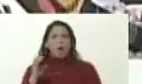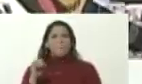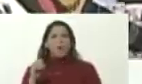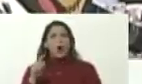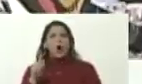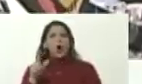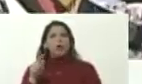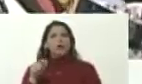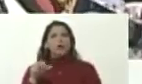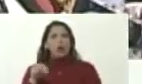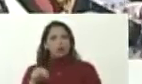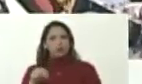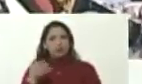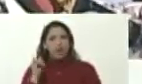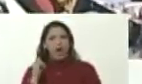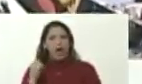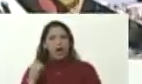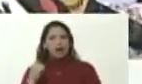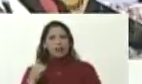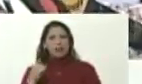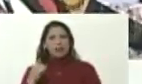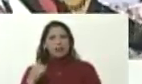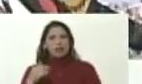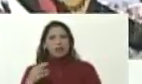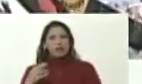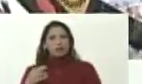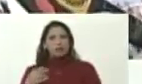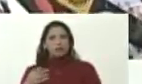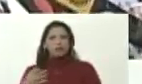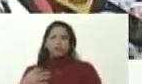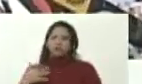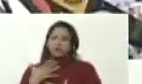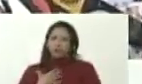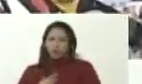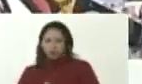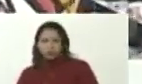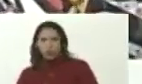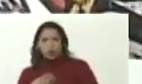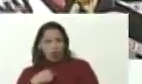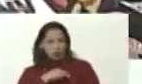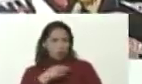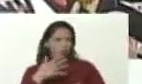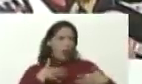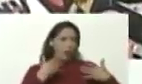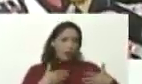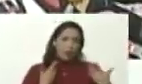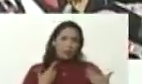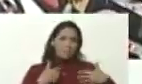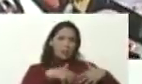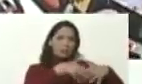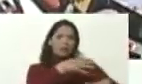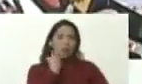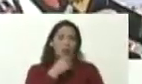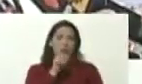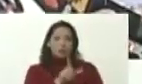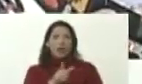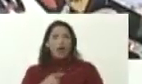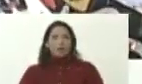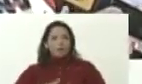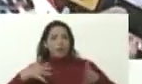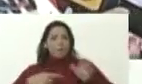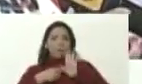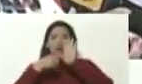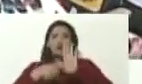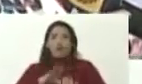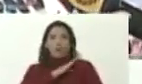Deben estar de luto. Mientras ellos están de luto, nosotros estamos alegres, marchando con la JPSUV. Mira, en una gran demostración de fuerza